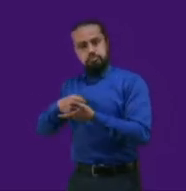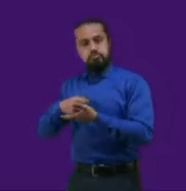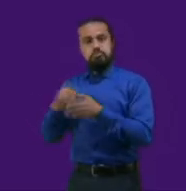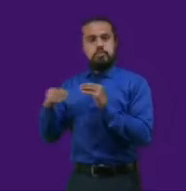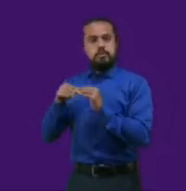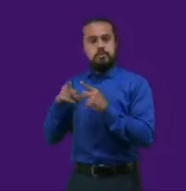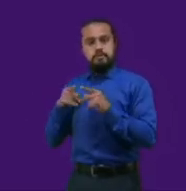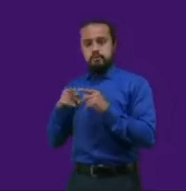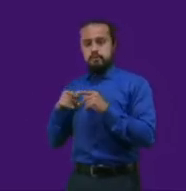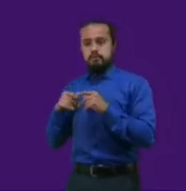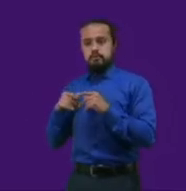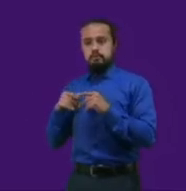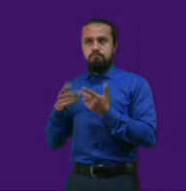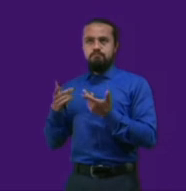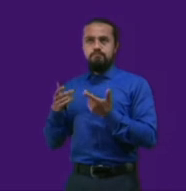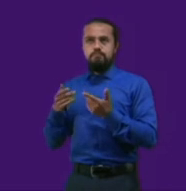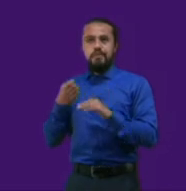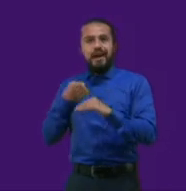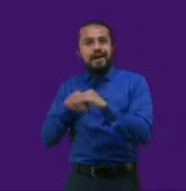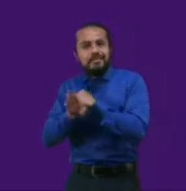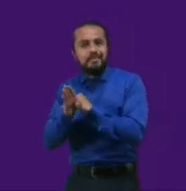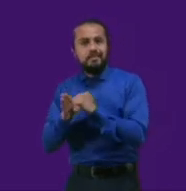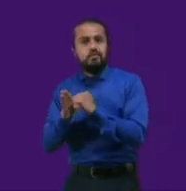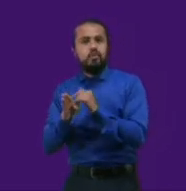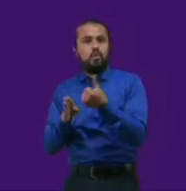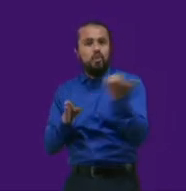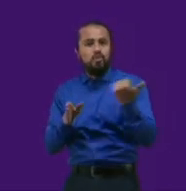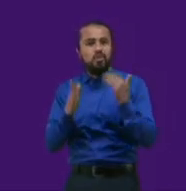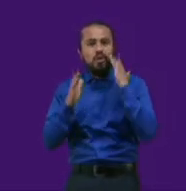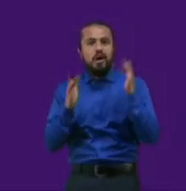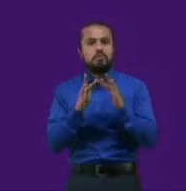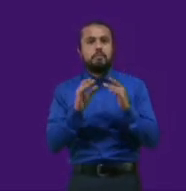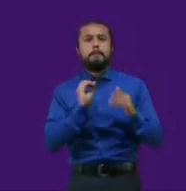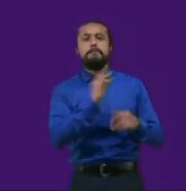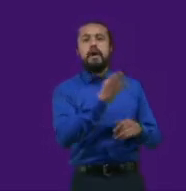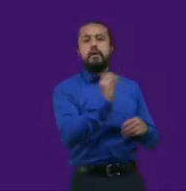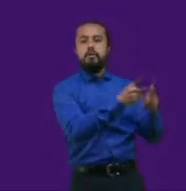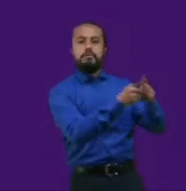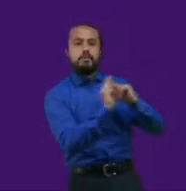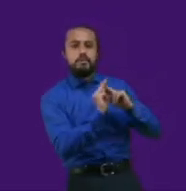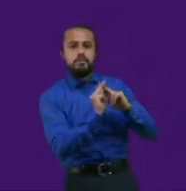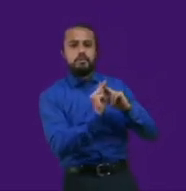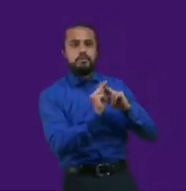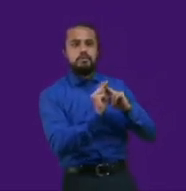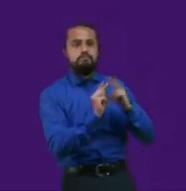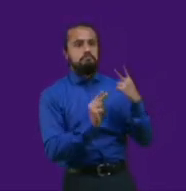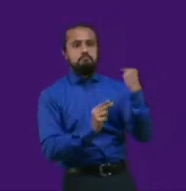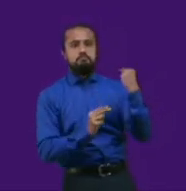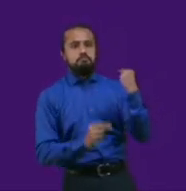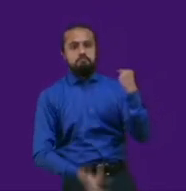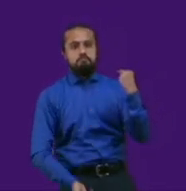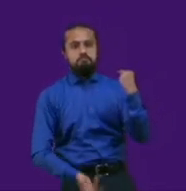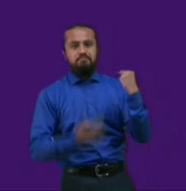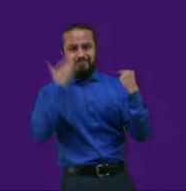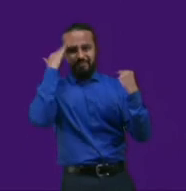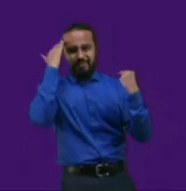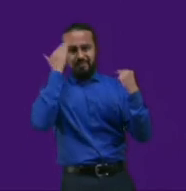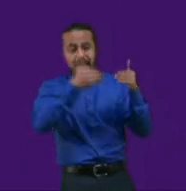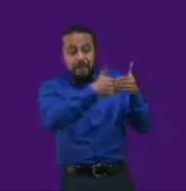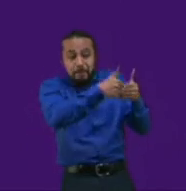muy difícil tener acceso a recursos diferentes a un crédito bancario que claramente no me iban a dar pues en un momento